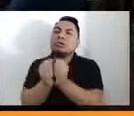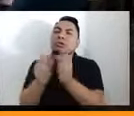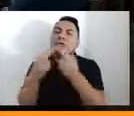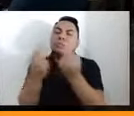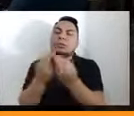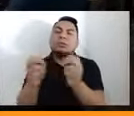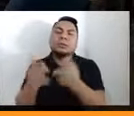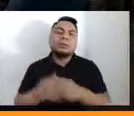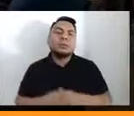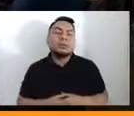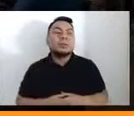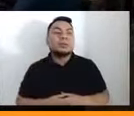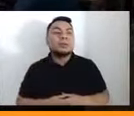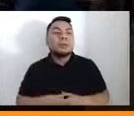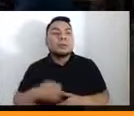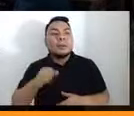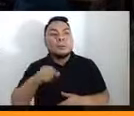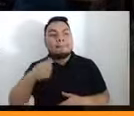bueno